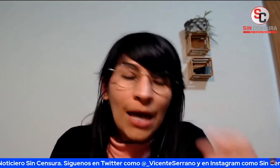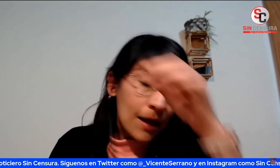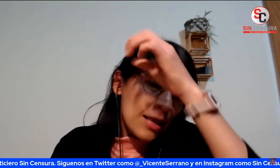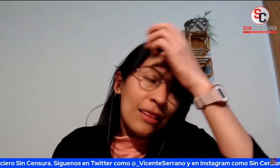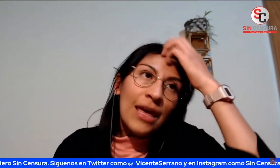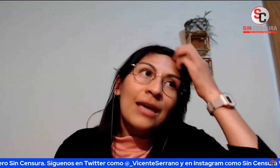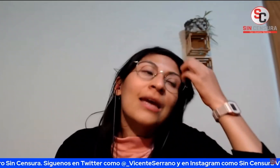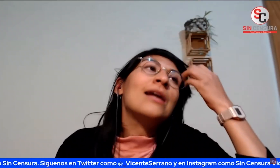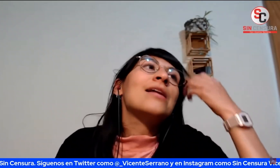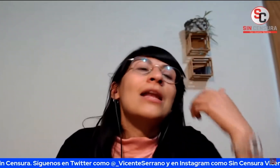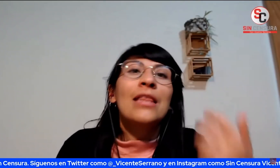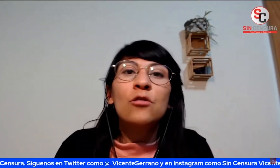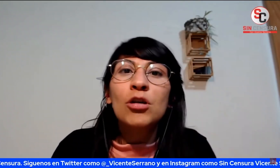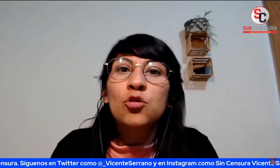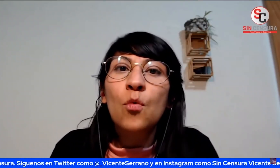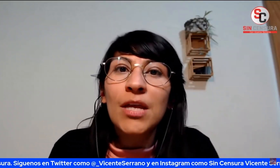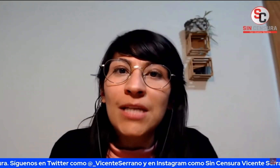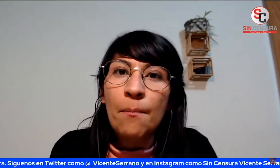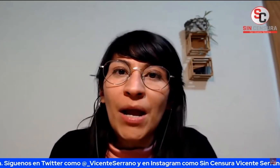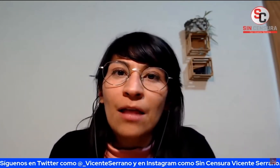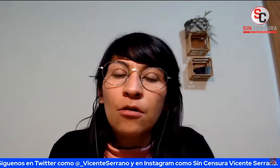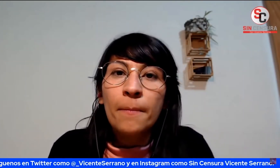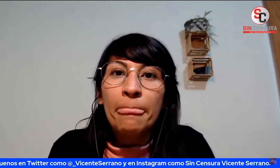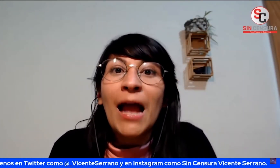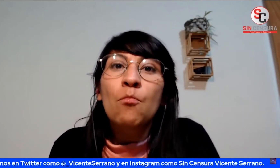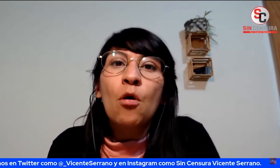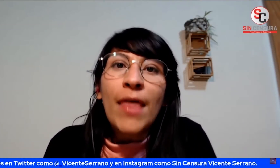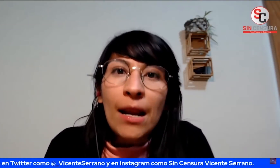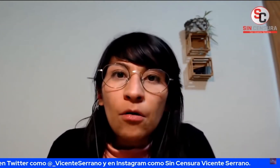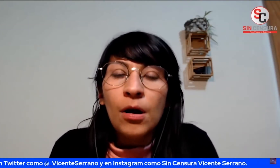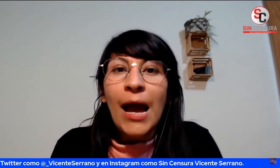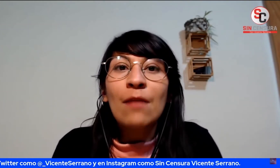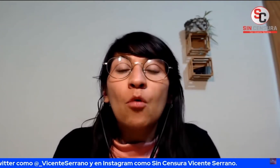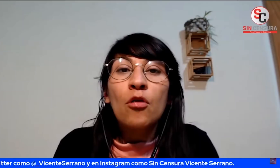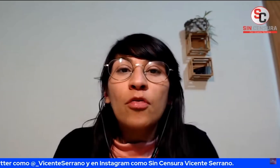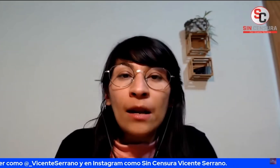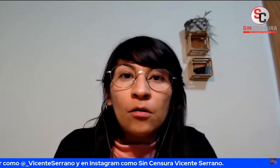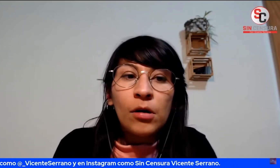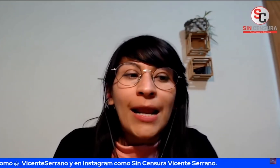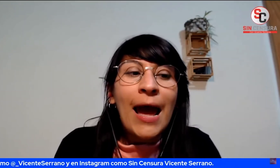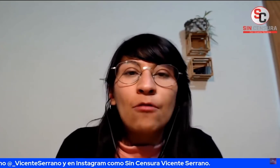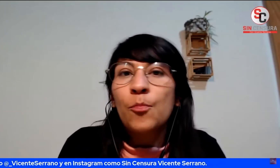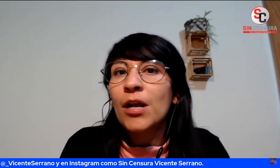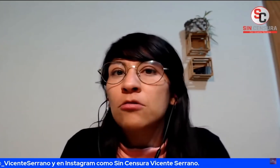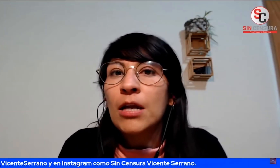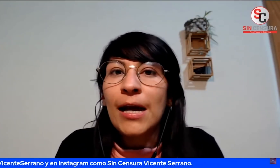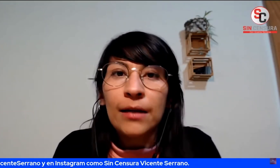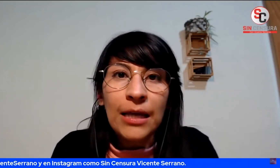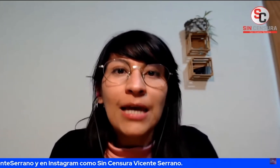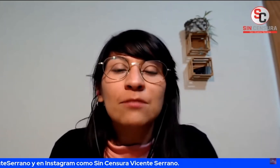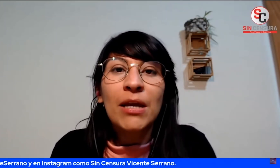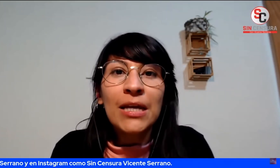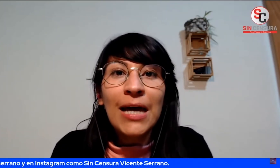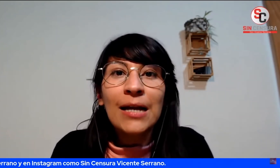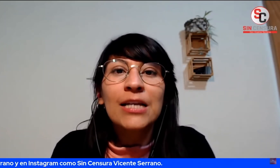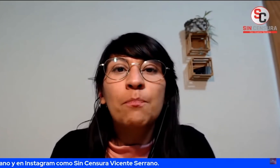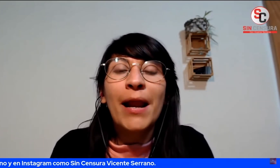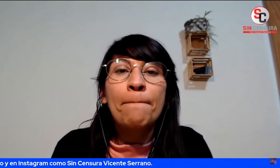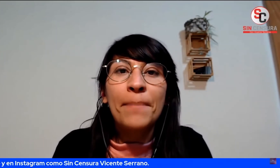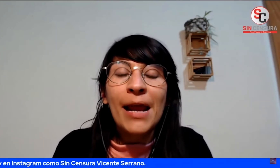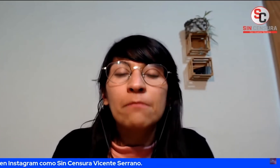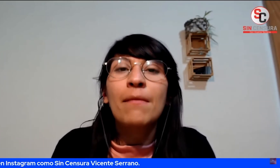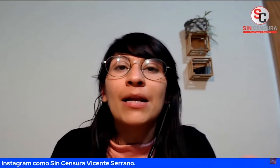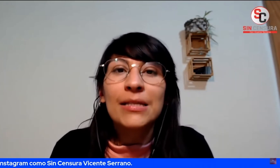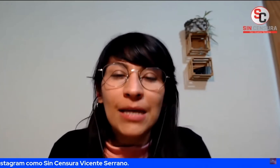damos cuenta de que en realidad no estuvo desapegado al modelo creado por las oligarquías